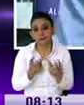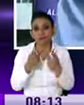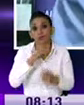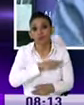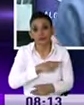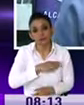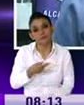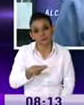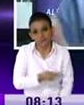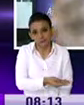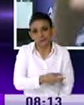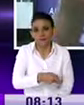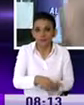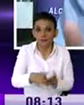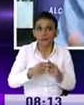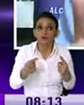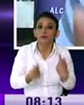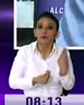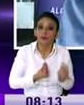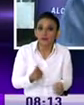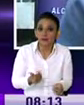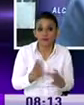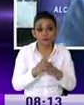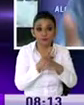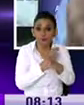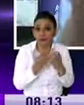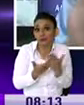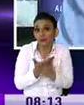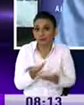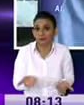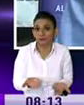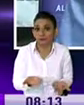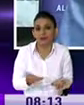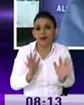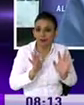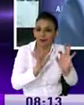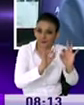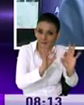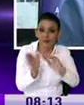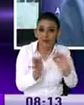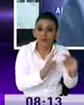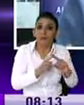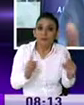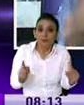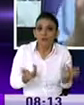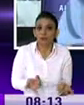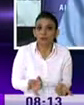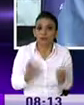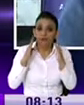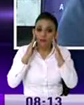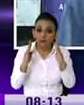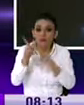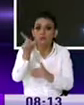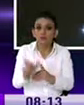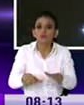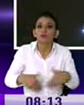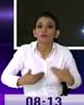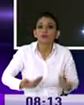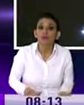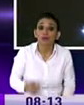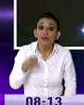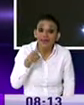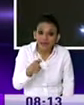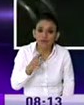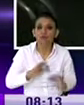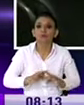municipio. Entonces, lo menos que uno puede tener son unidades en buen estado. Pero más allá de eso, es el trato al usuario. Y eso es lo que